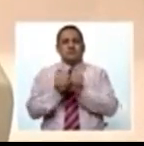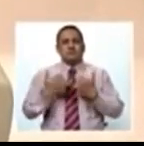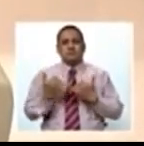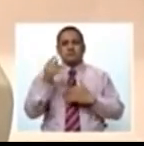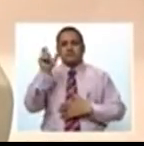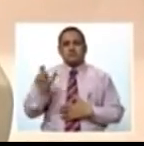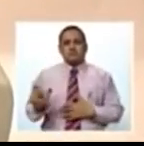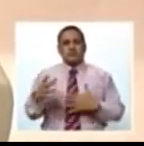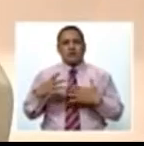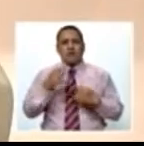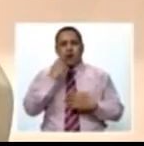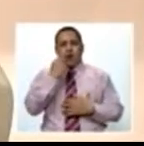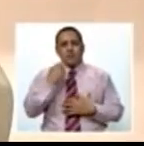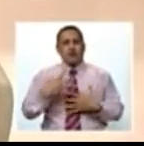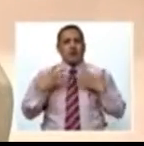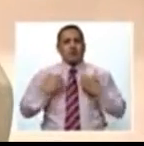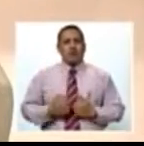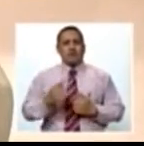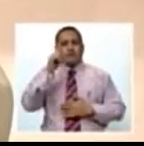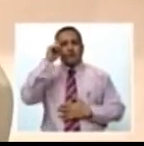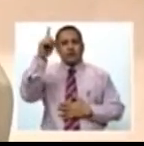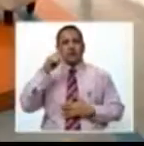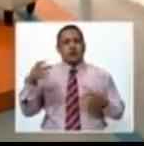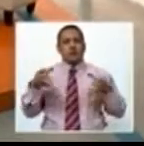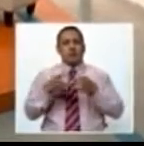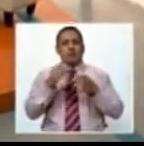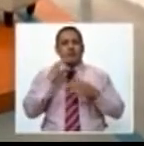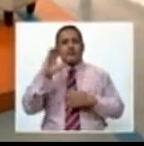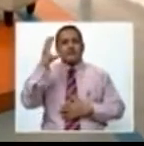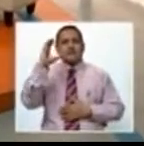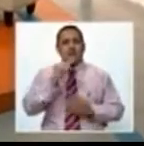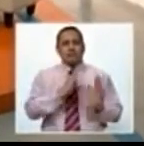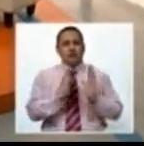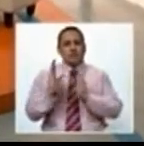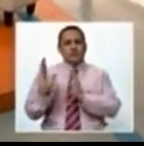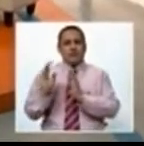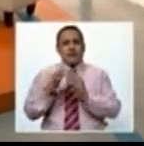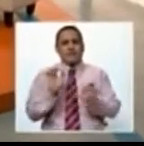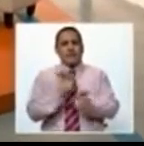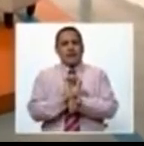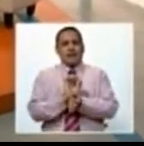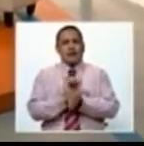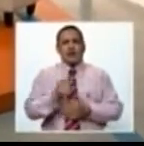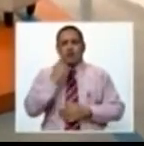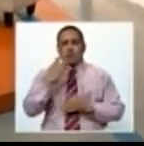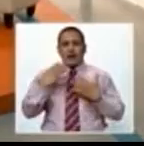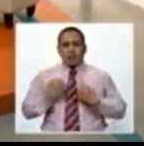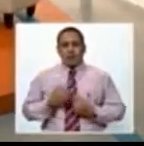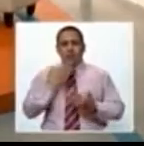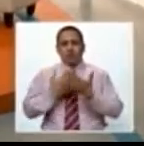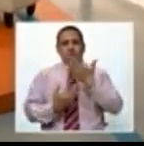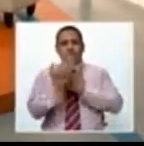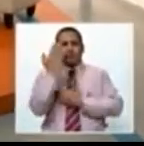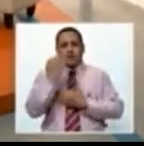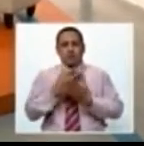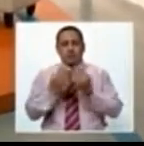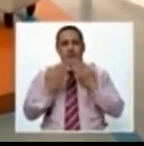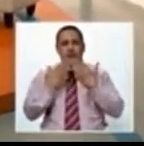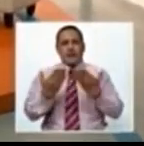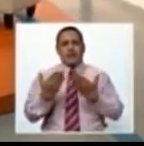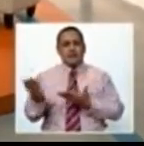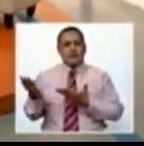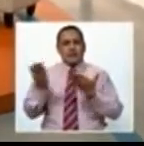el doctor Arsenio Ore, miembro fundador del Instituto de Ciencias Procesal Penal. Doctor Ore, buenos días. Muchas gracias.